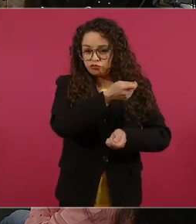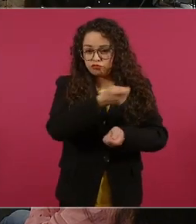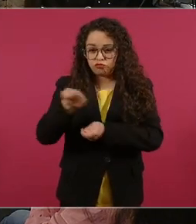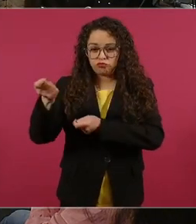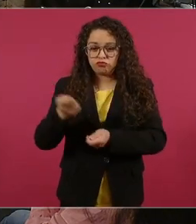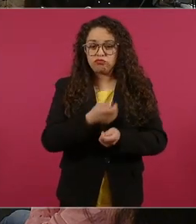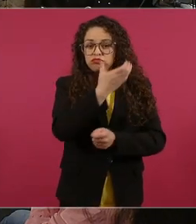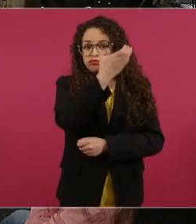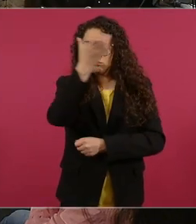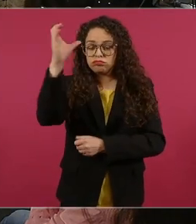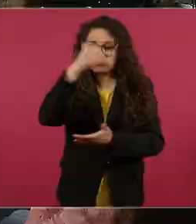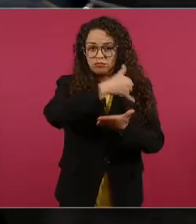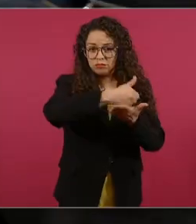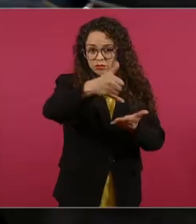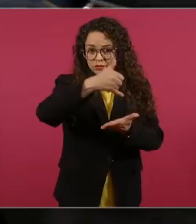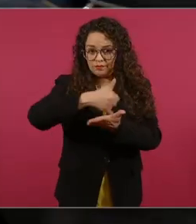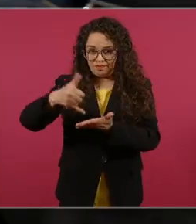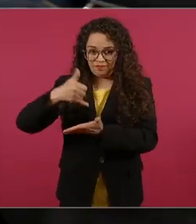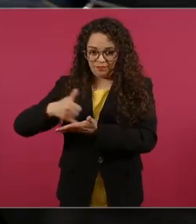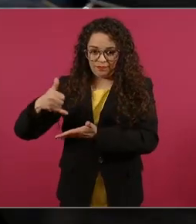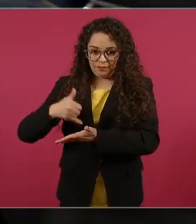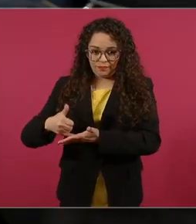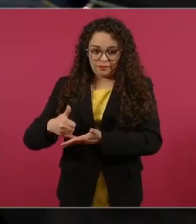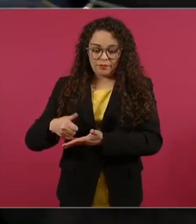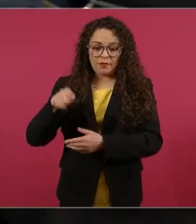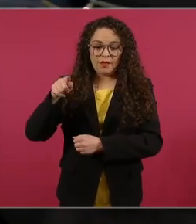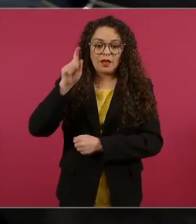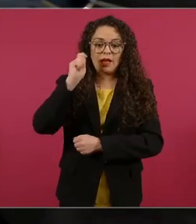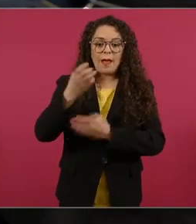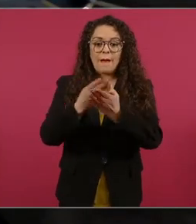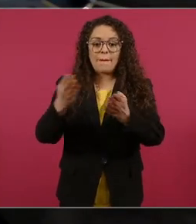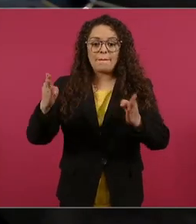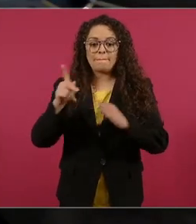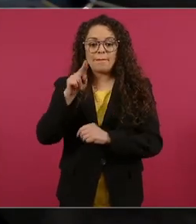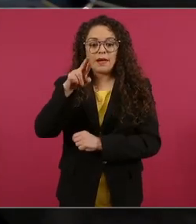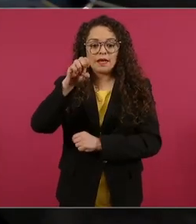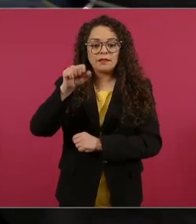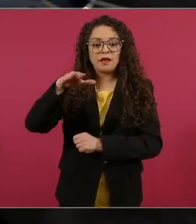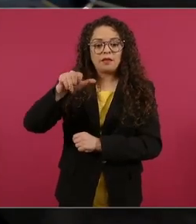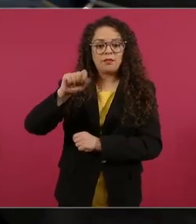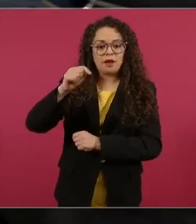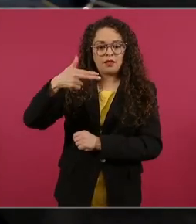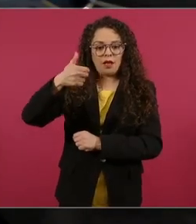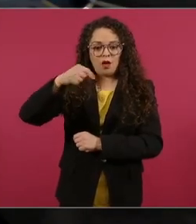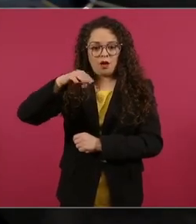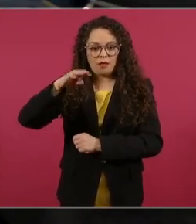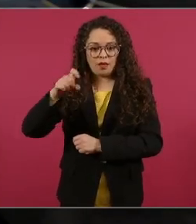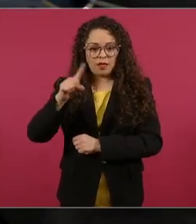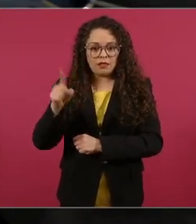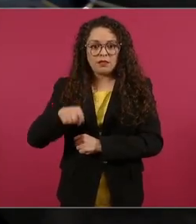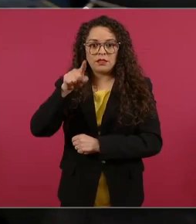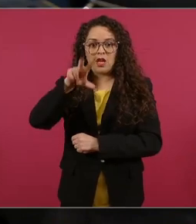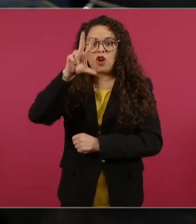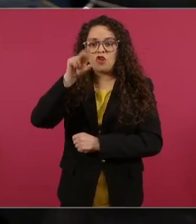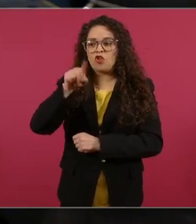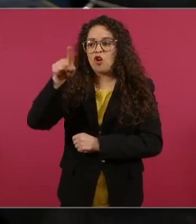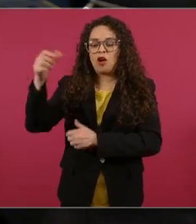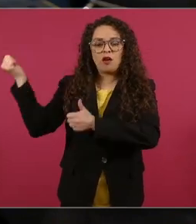decisión de que la empresa Marte R. Gómez no recibiera agua del Cuchillo, y los